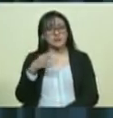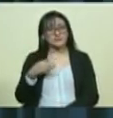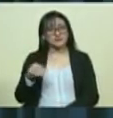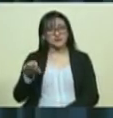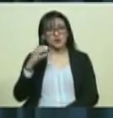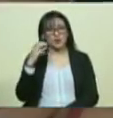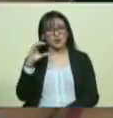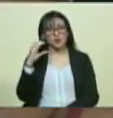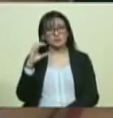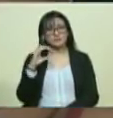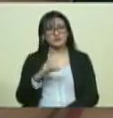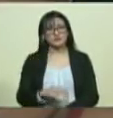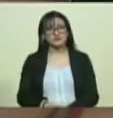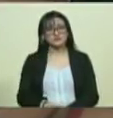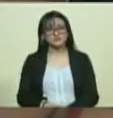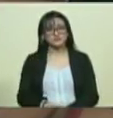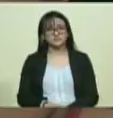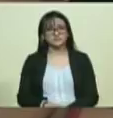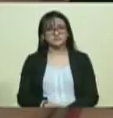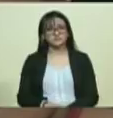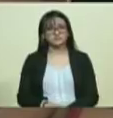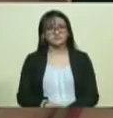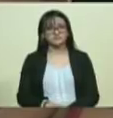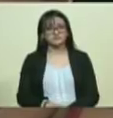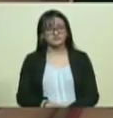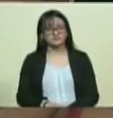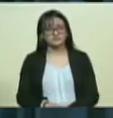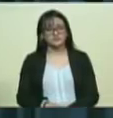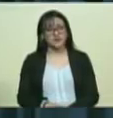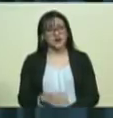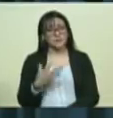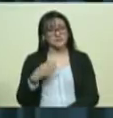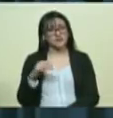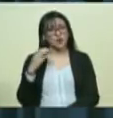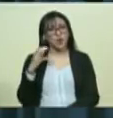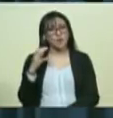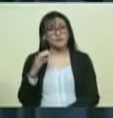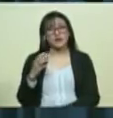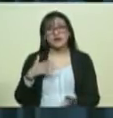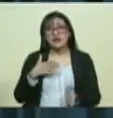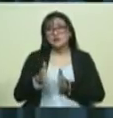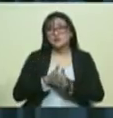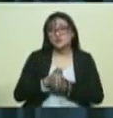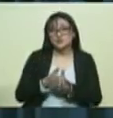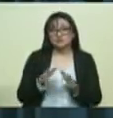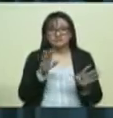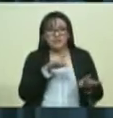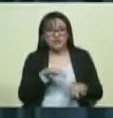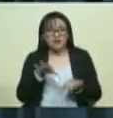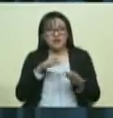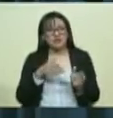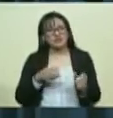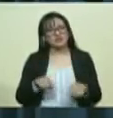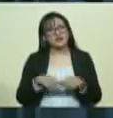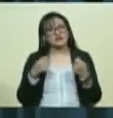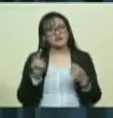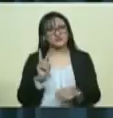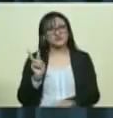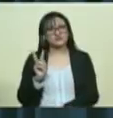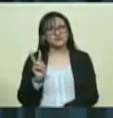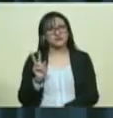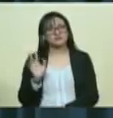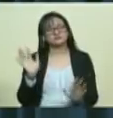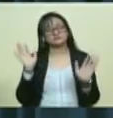colombia por cierto este señor santos anda de provocación en provocación en provocación que podemos decirle si no adiós